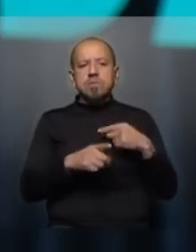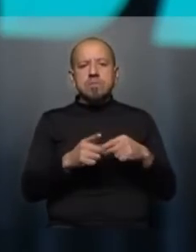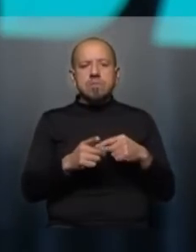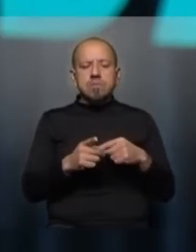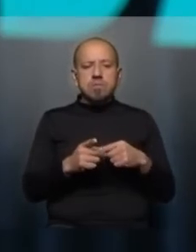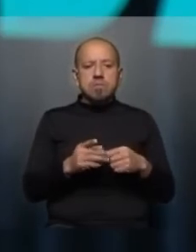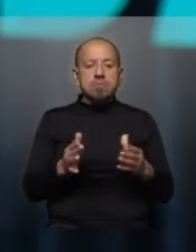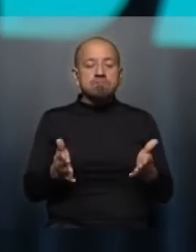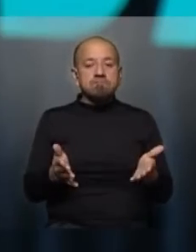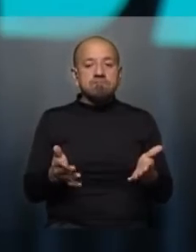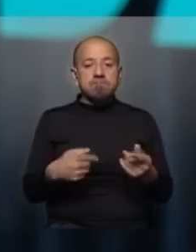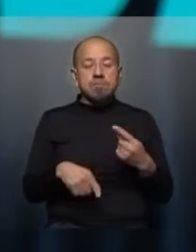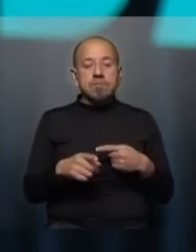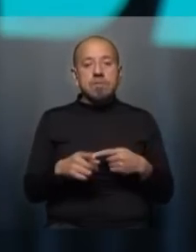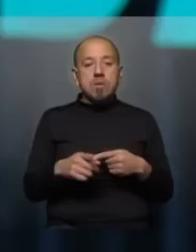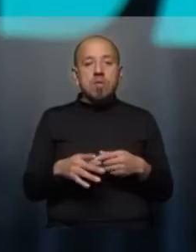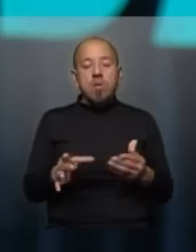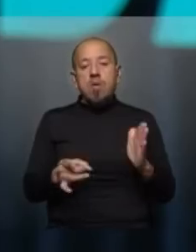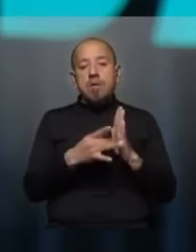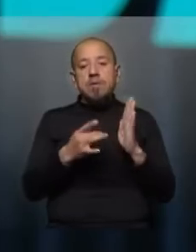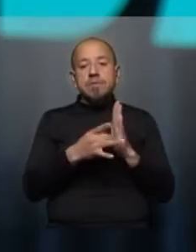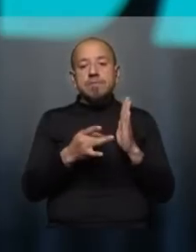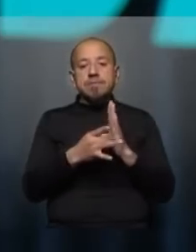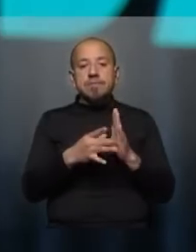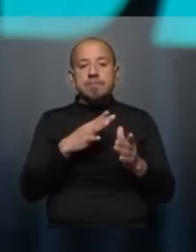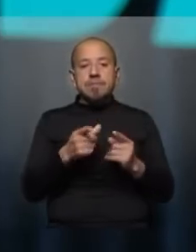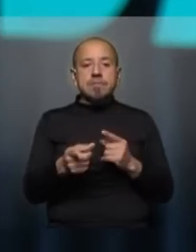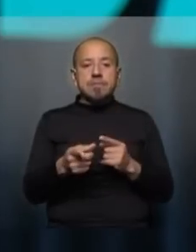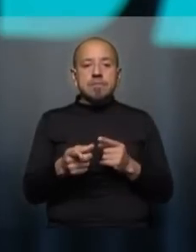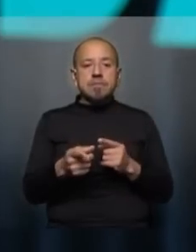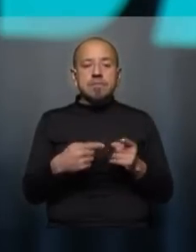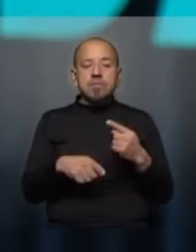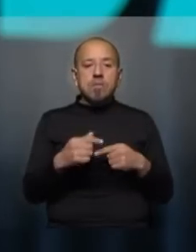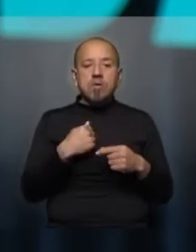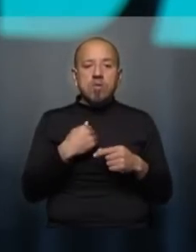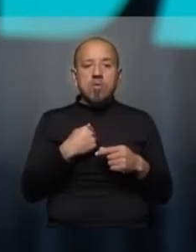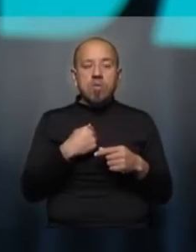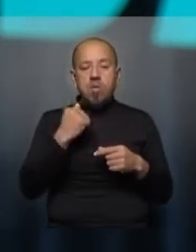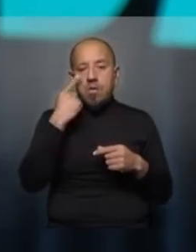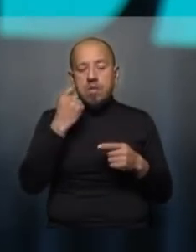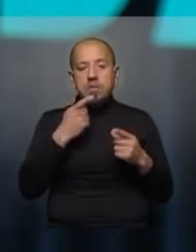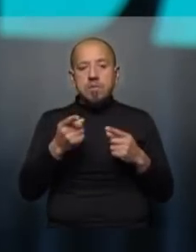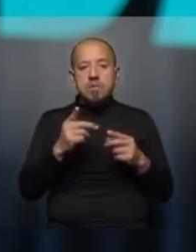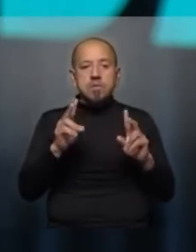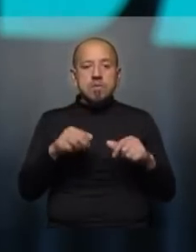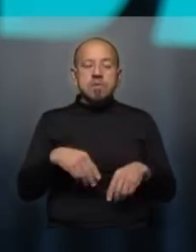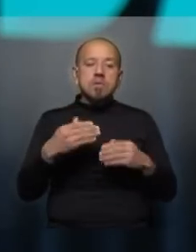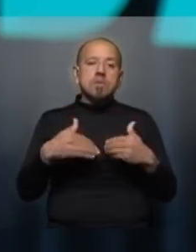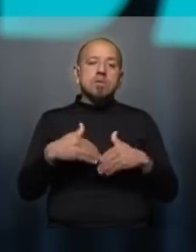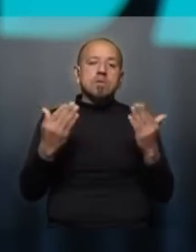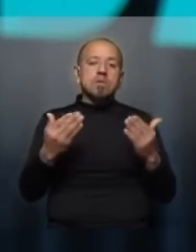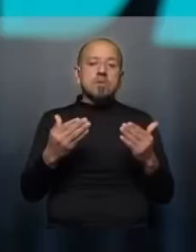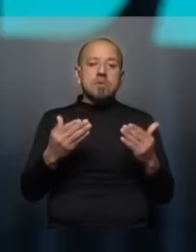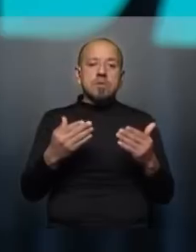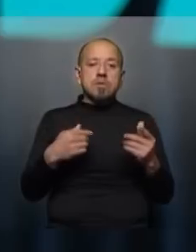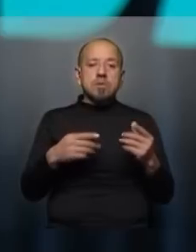que que repercute sobre la calidad de la asistencia que recibe eso eso es lo que nosotros vemos como un elemento grave este